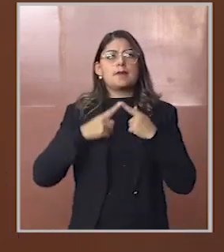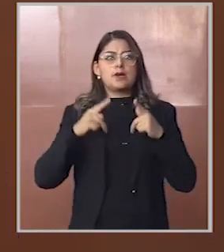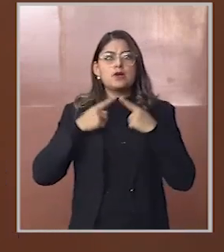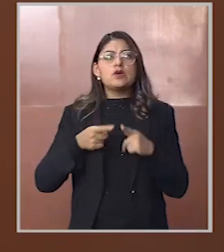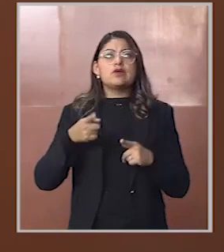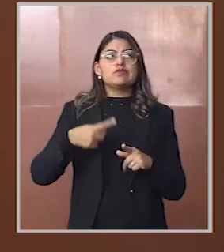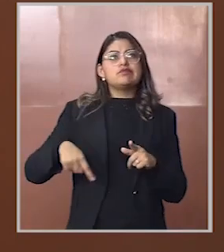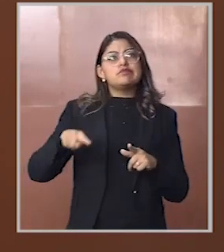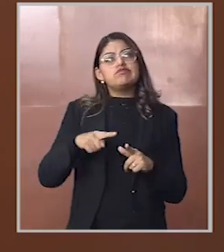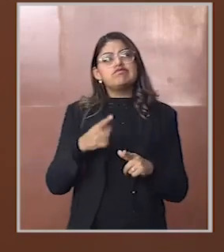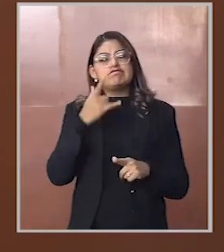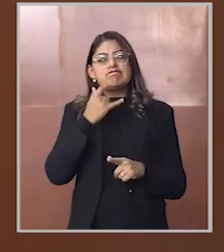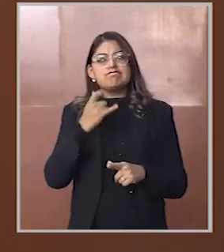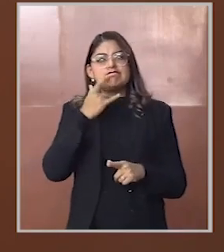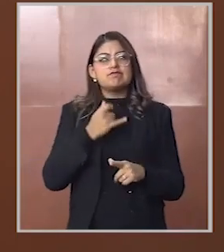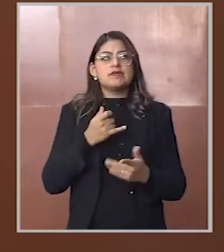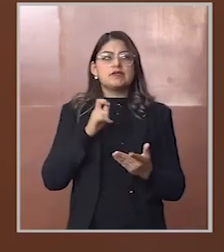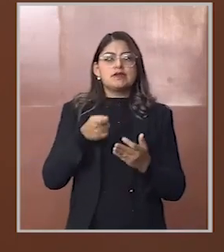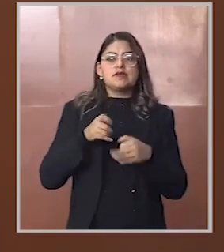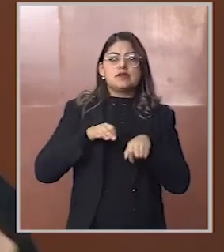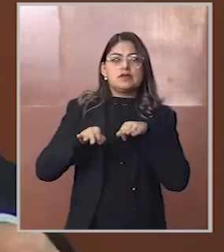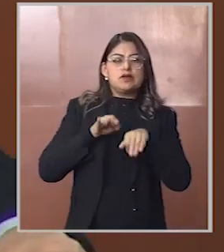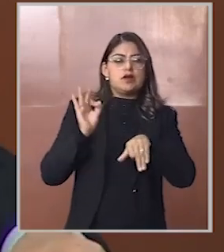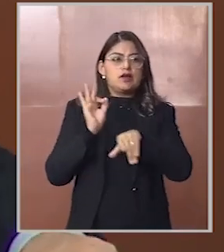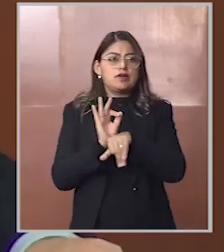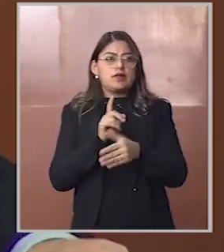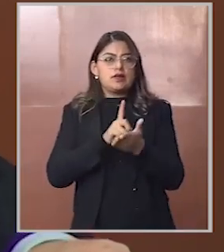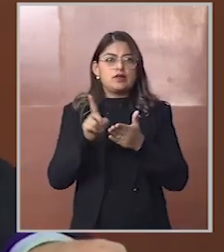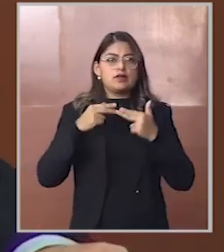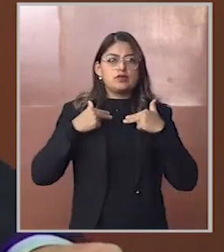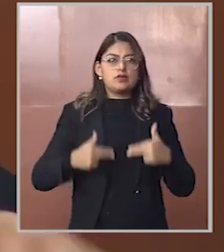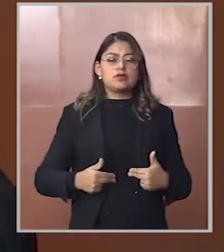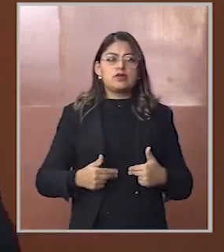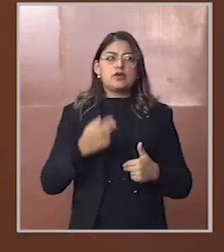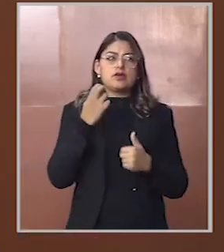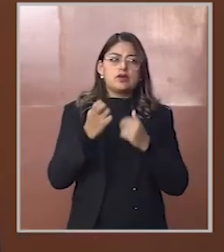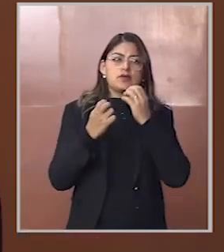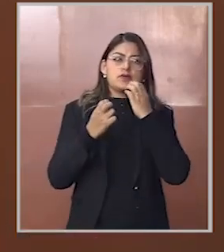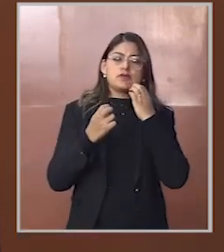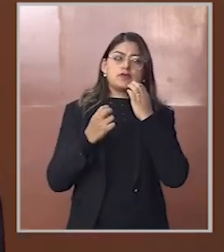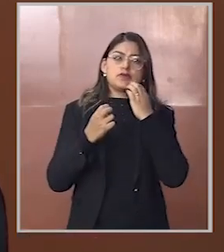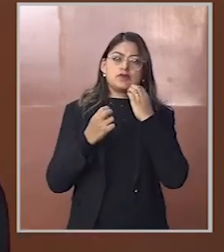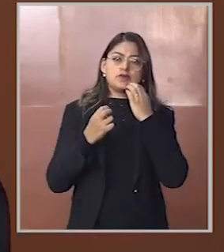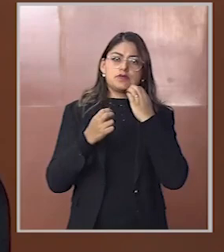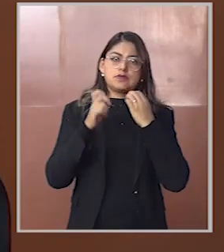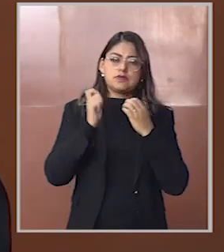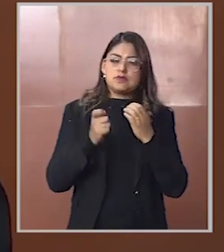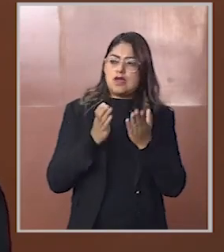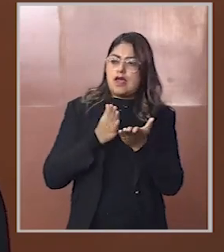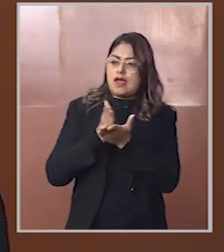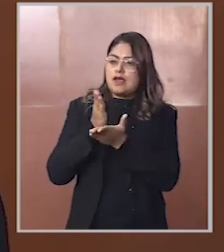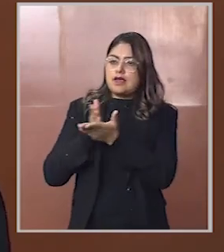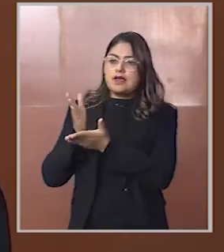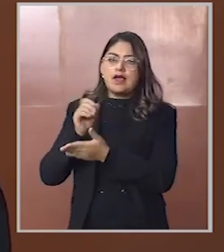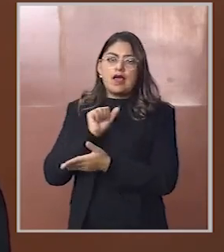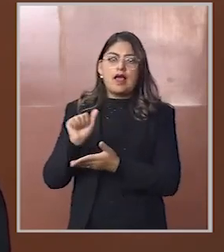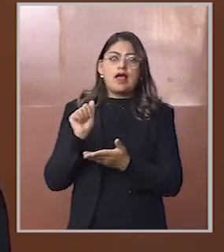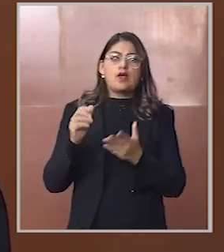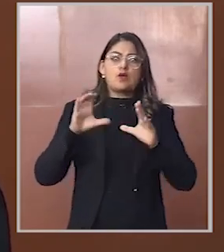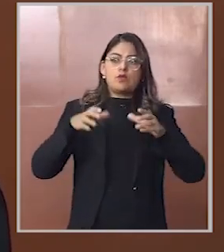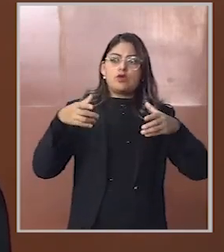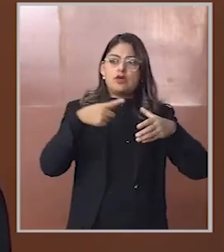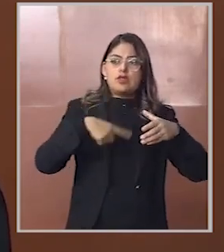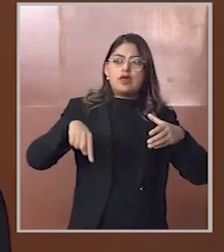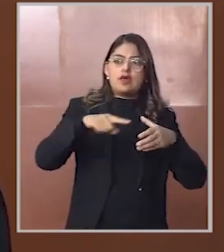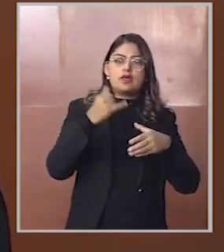a la defensa de los Derechos Humanos de las demás personas sin lugar a dudas acceder a las comunidades y pueblos a a